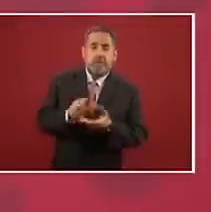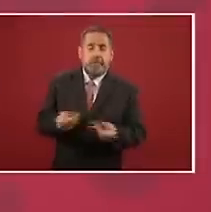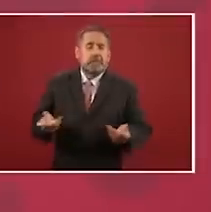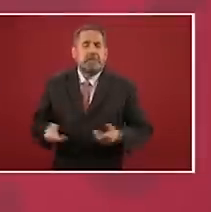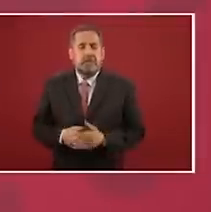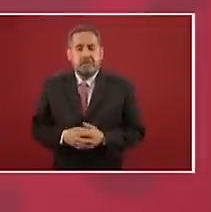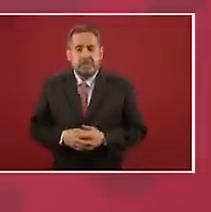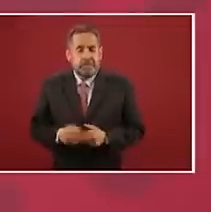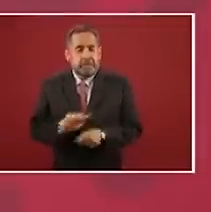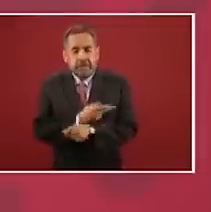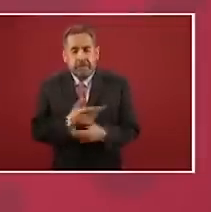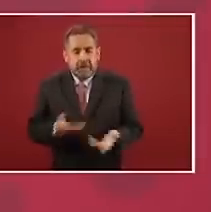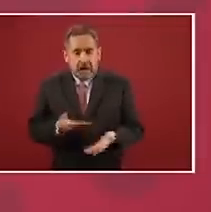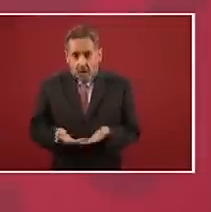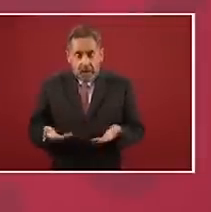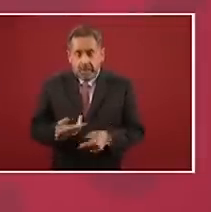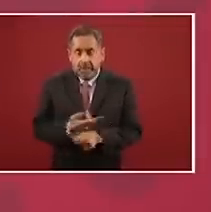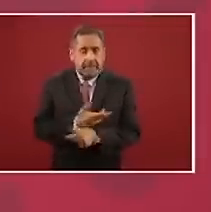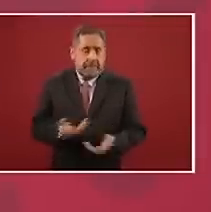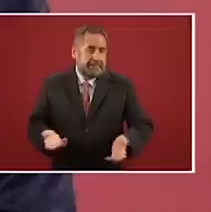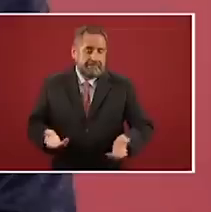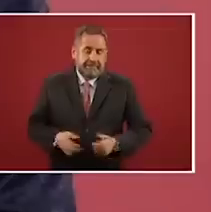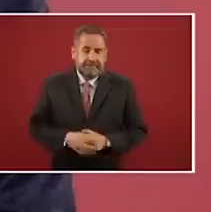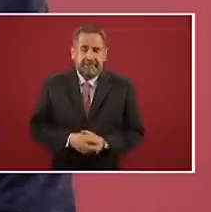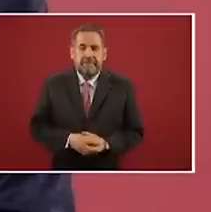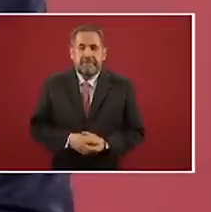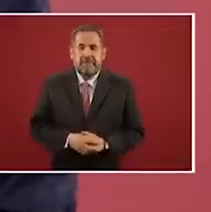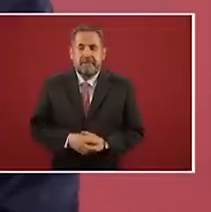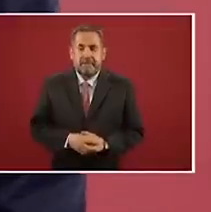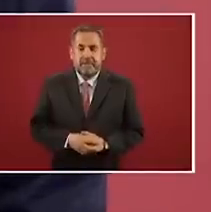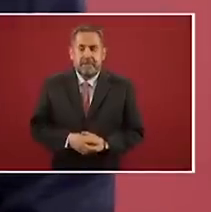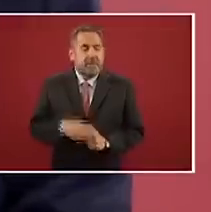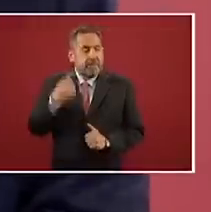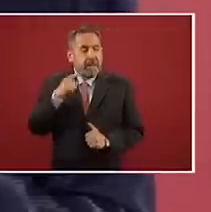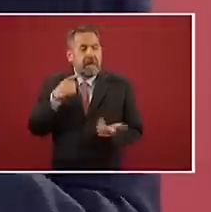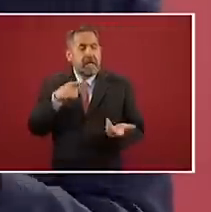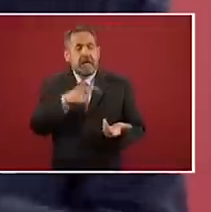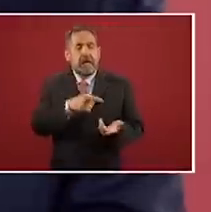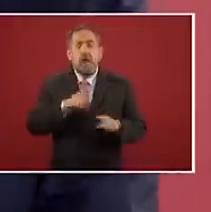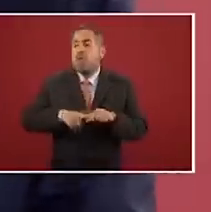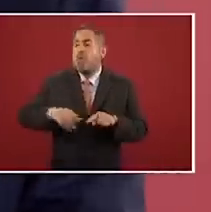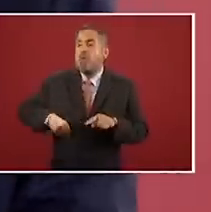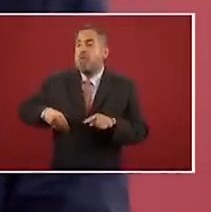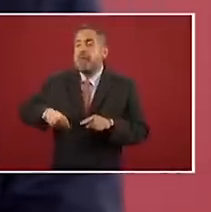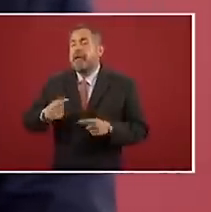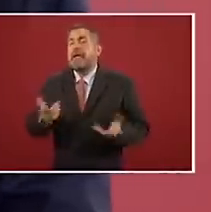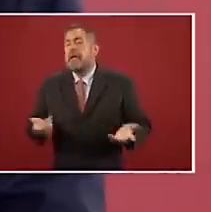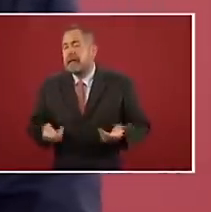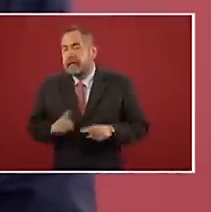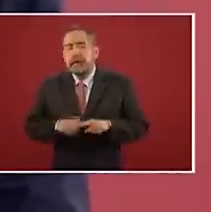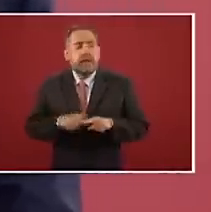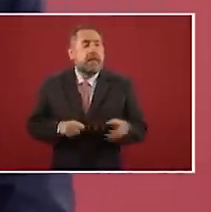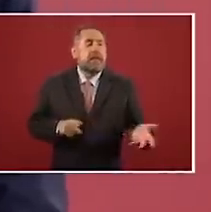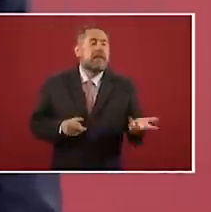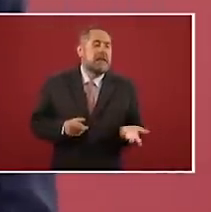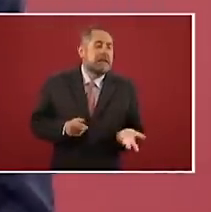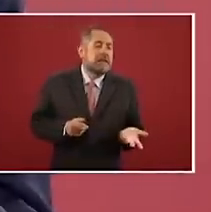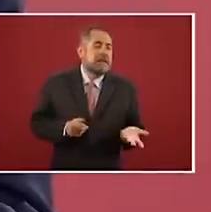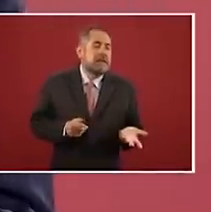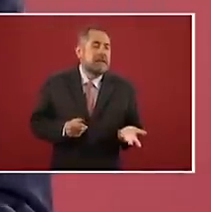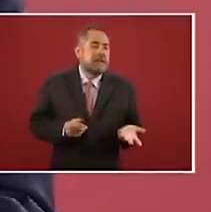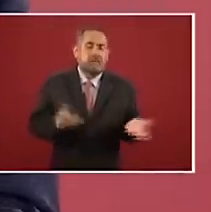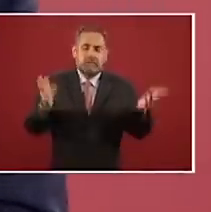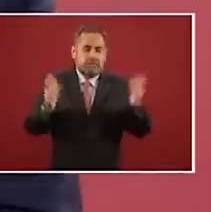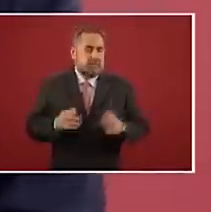¿Y qué está pasando actualmente? ¿A qué le echan la culpa? Si, por